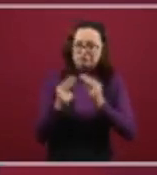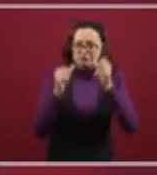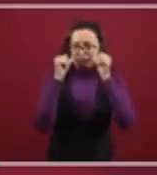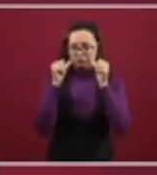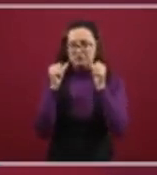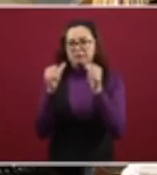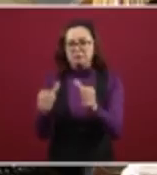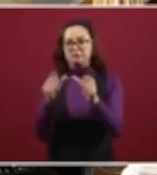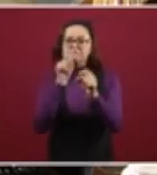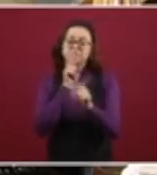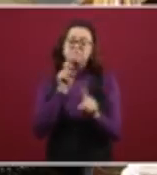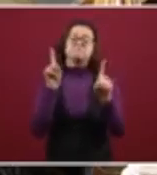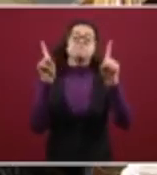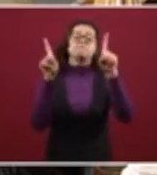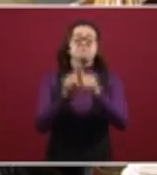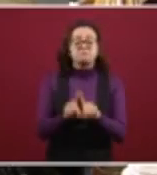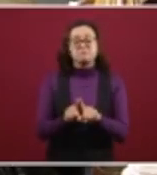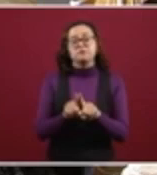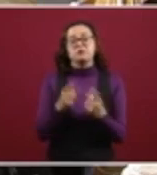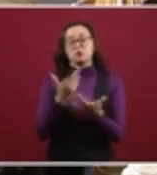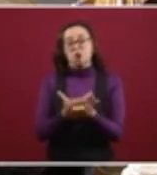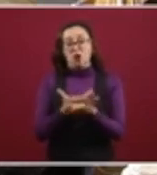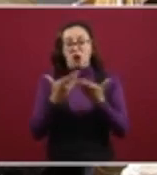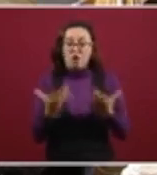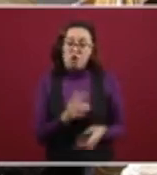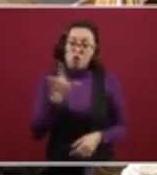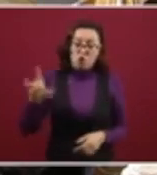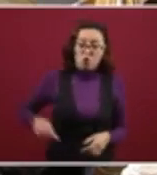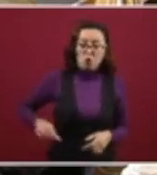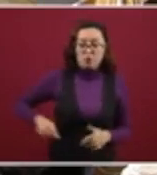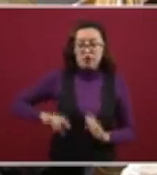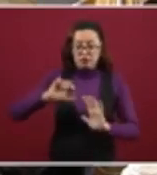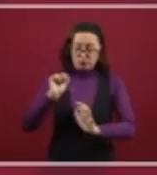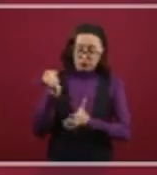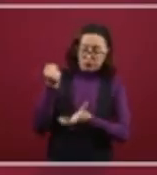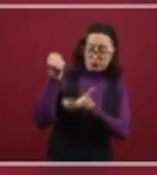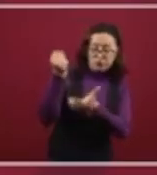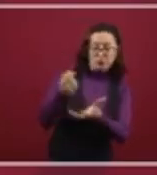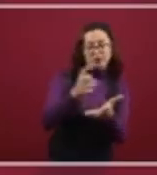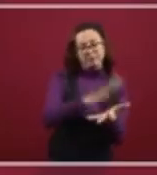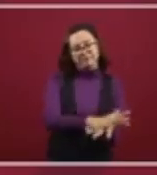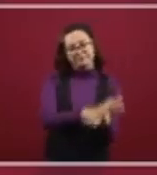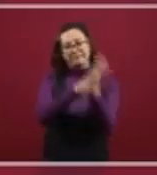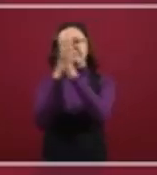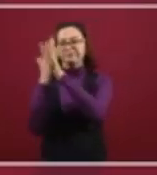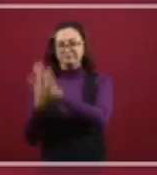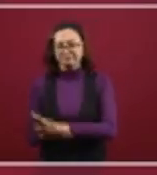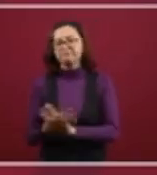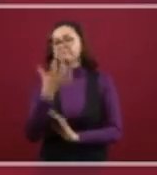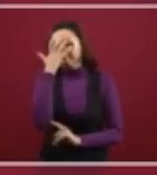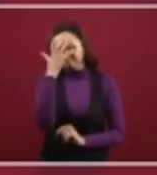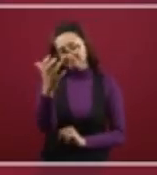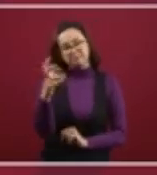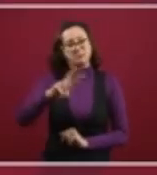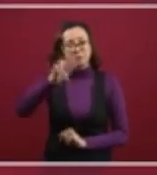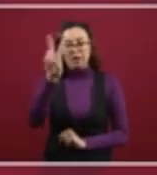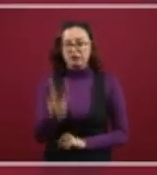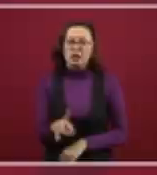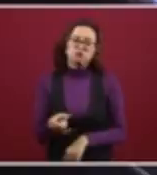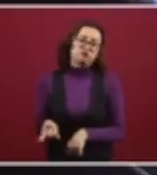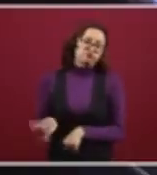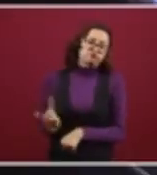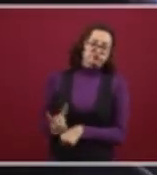cambio en la forma en que se lleva a cabo el ejercicio presupuestal de la Secretaría de Agricultura es un cambio real, no es un